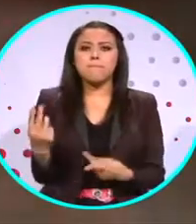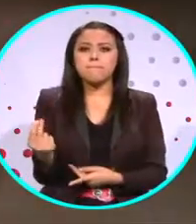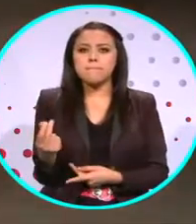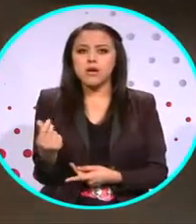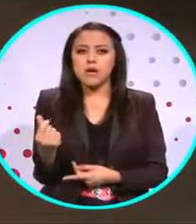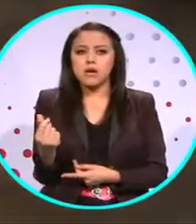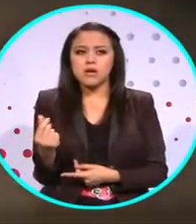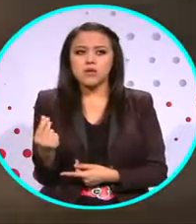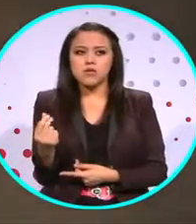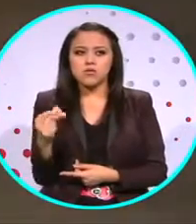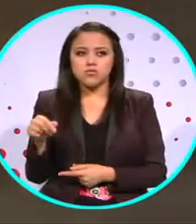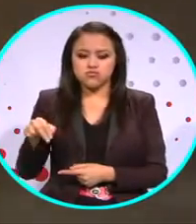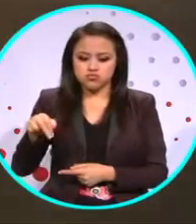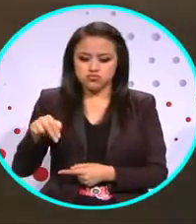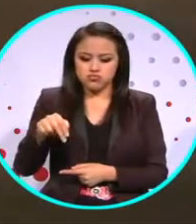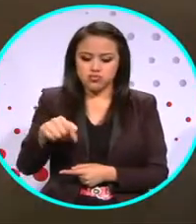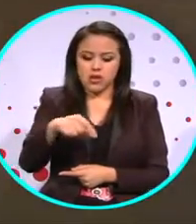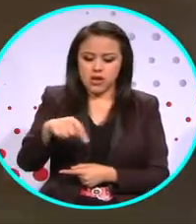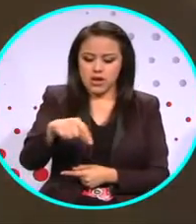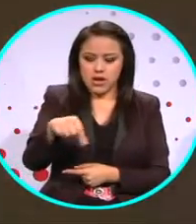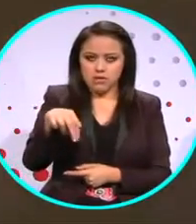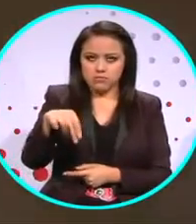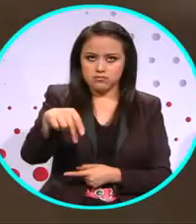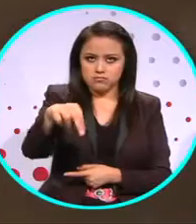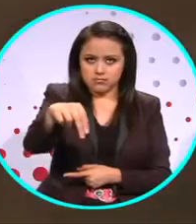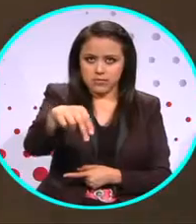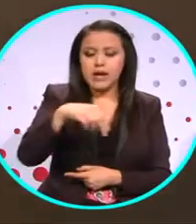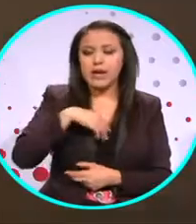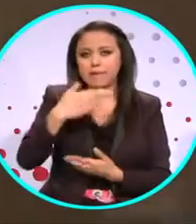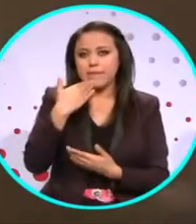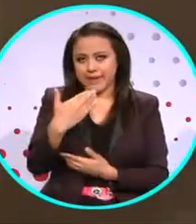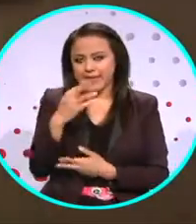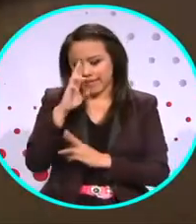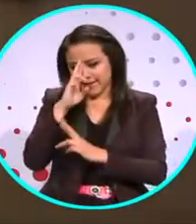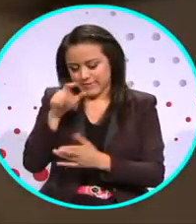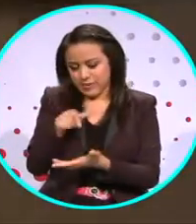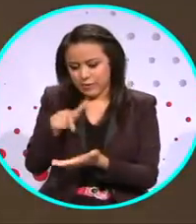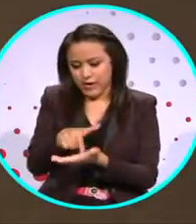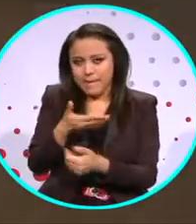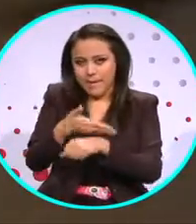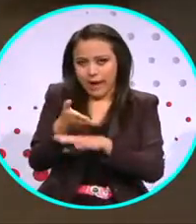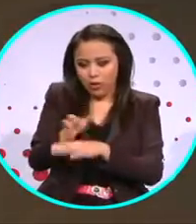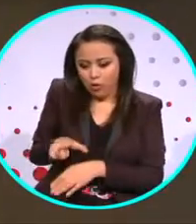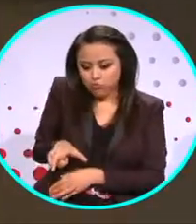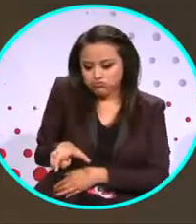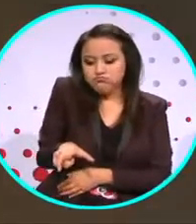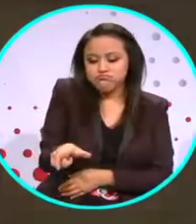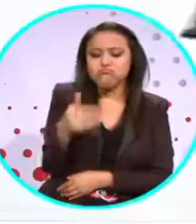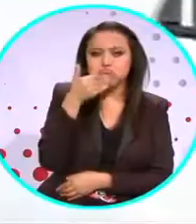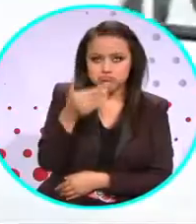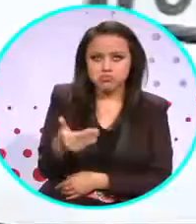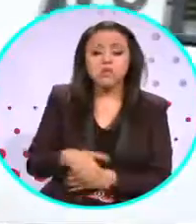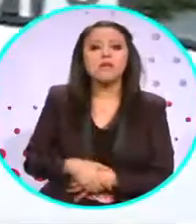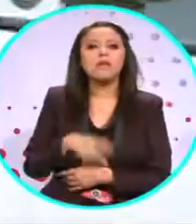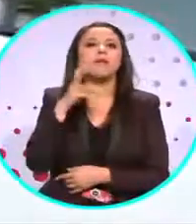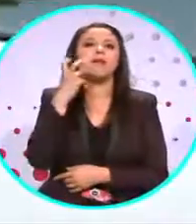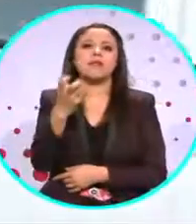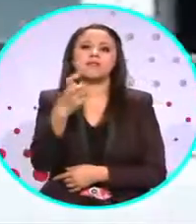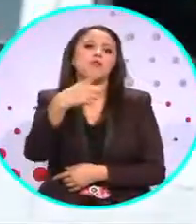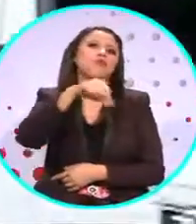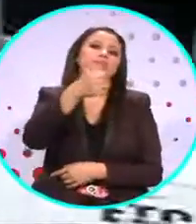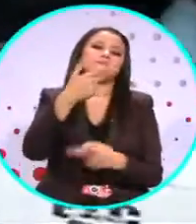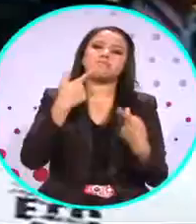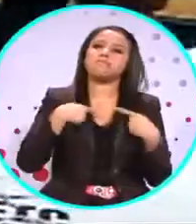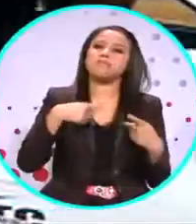tránsito camina sobre las zonas peatonales en Acapulco, respetando el área asignada para cruzar la calle. Ejemplo que